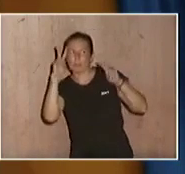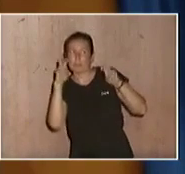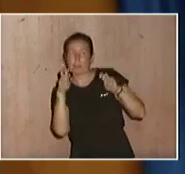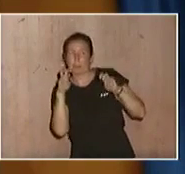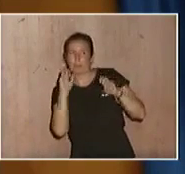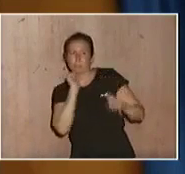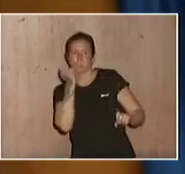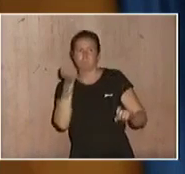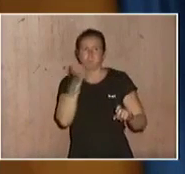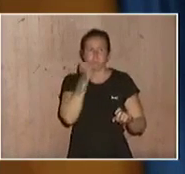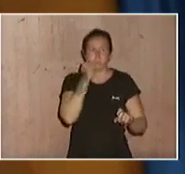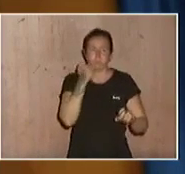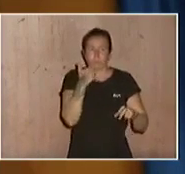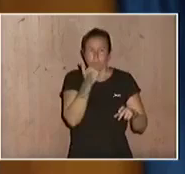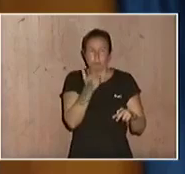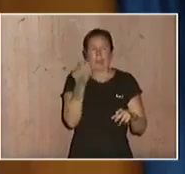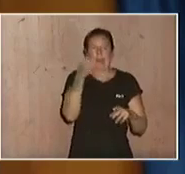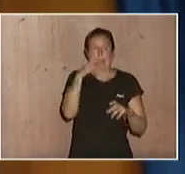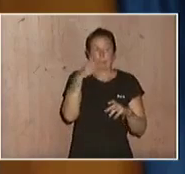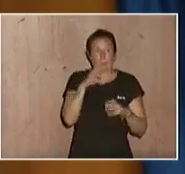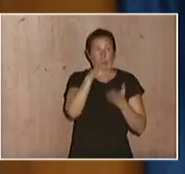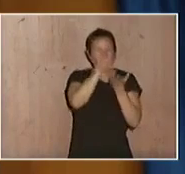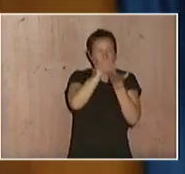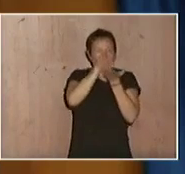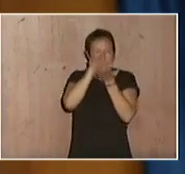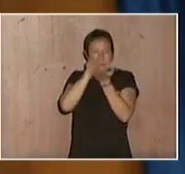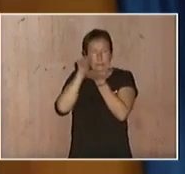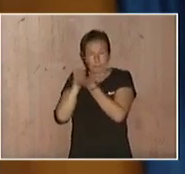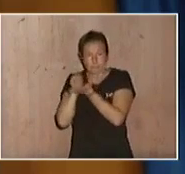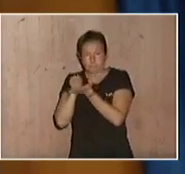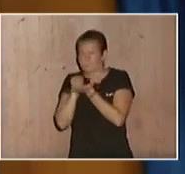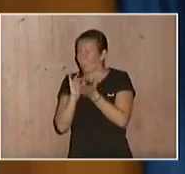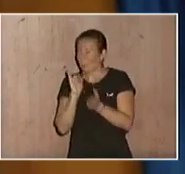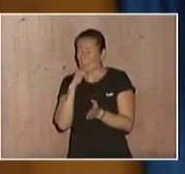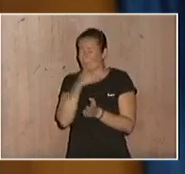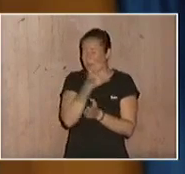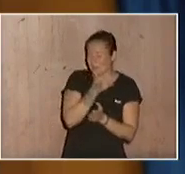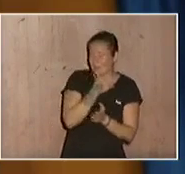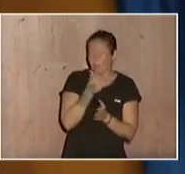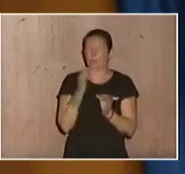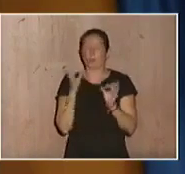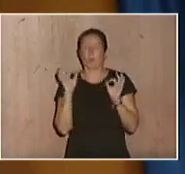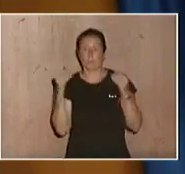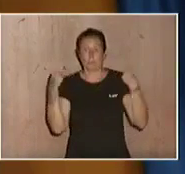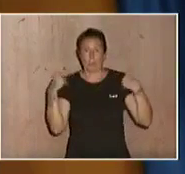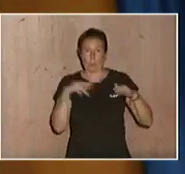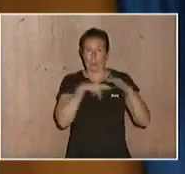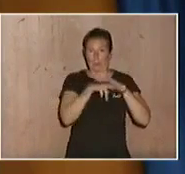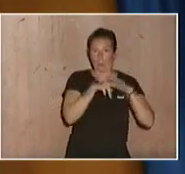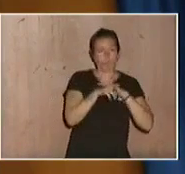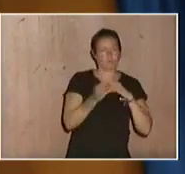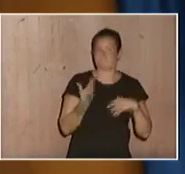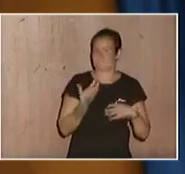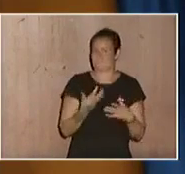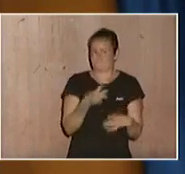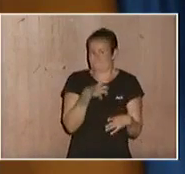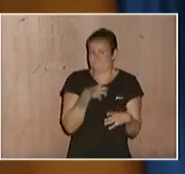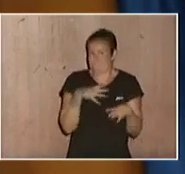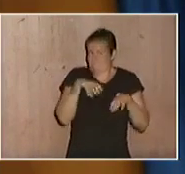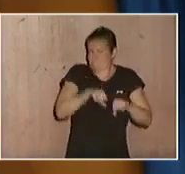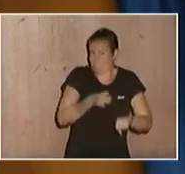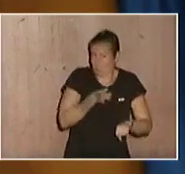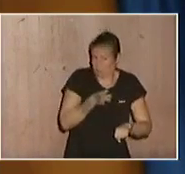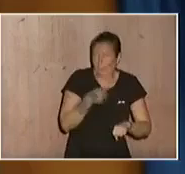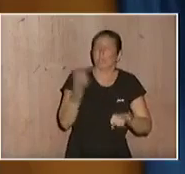recurso cuando la suma de esas reclamaciones excede la cantidad o el valor de ese recurso?